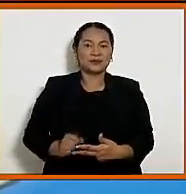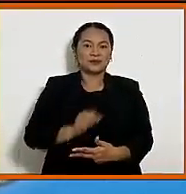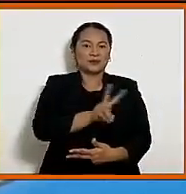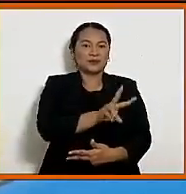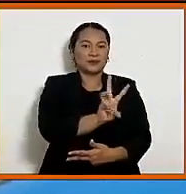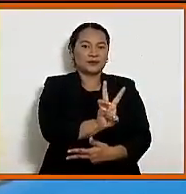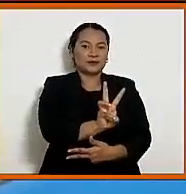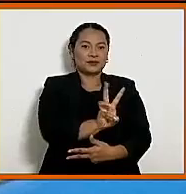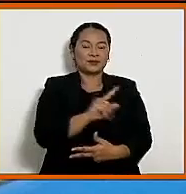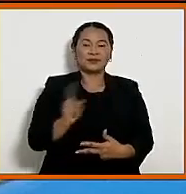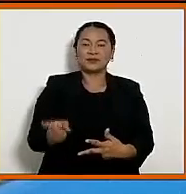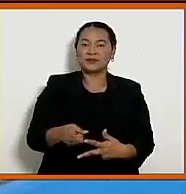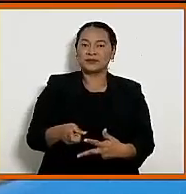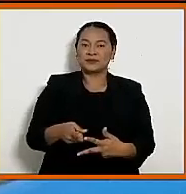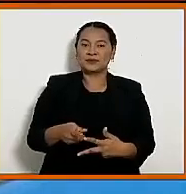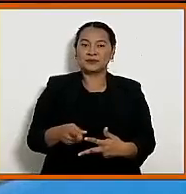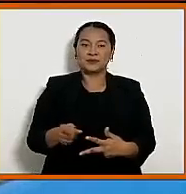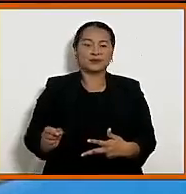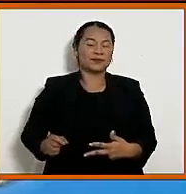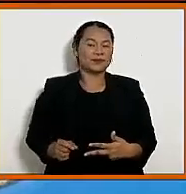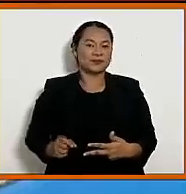26. Segundo número seleccionado,